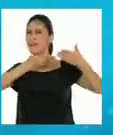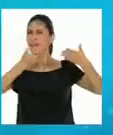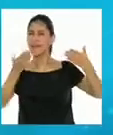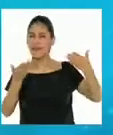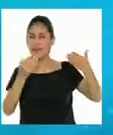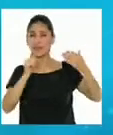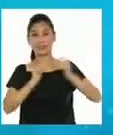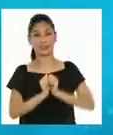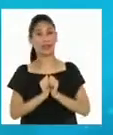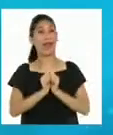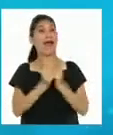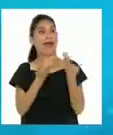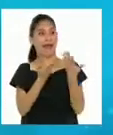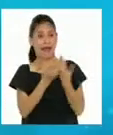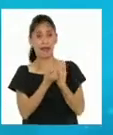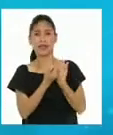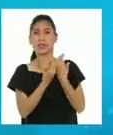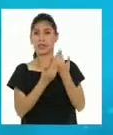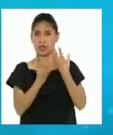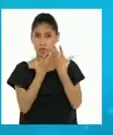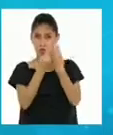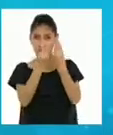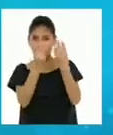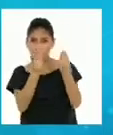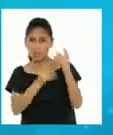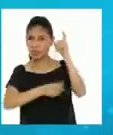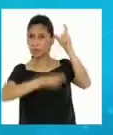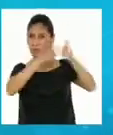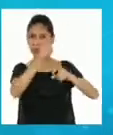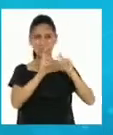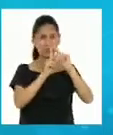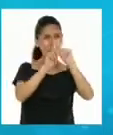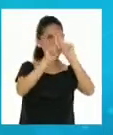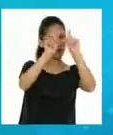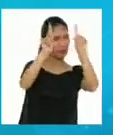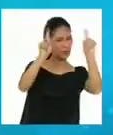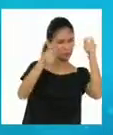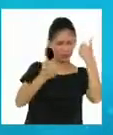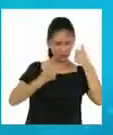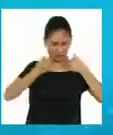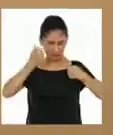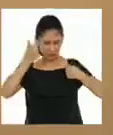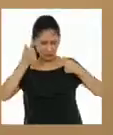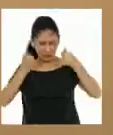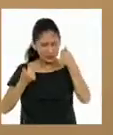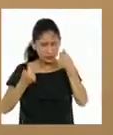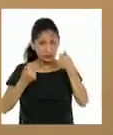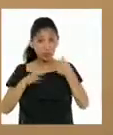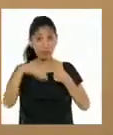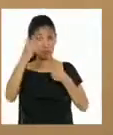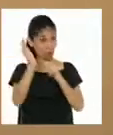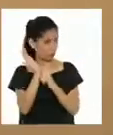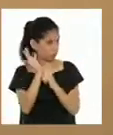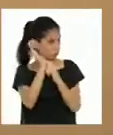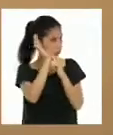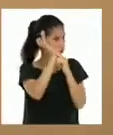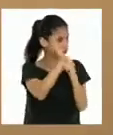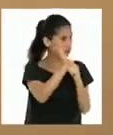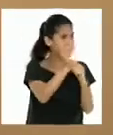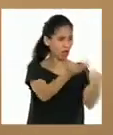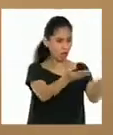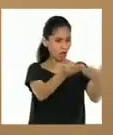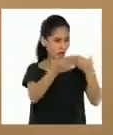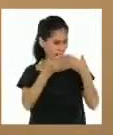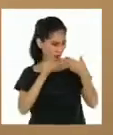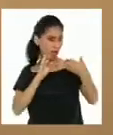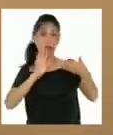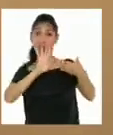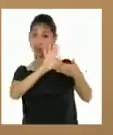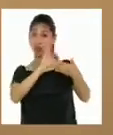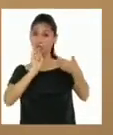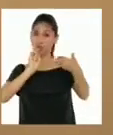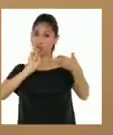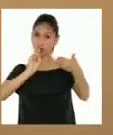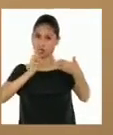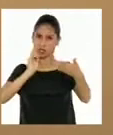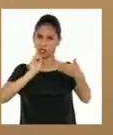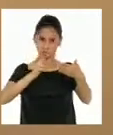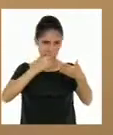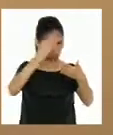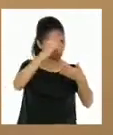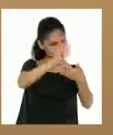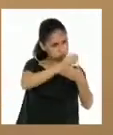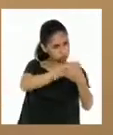responder a interrogantes o problemas de nuestra sociedad basándonos en datos reales. Les cuento que seleccionar una muestra de una